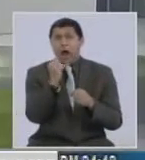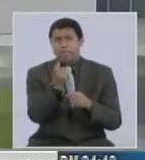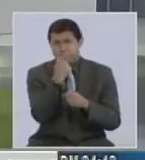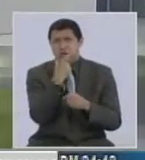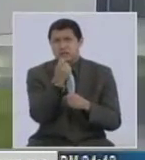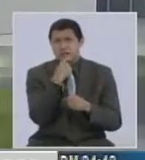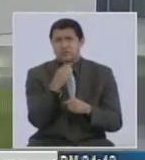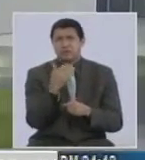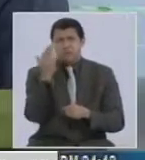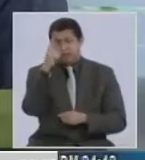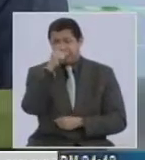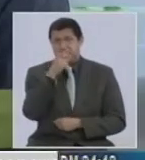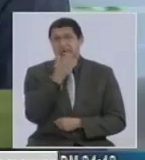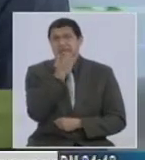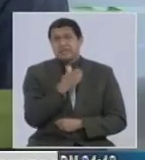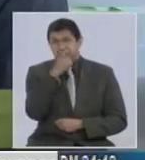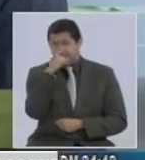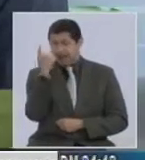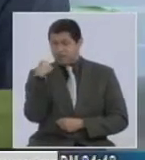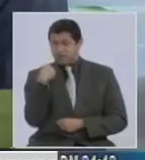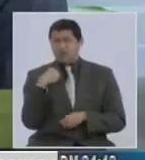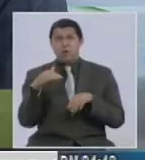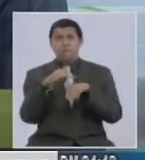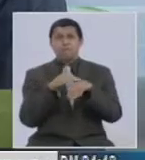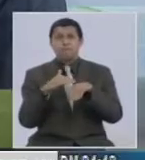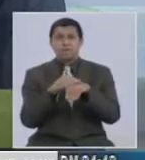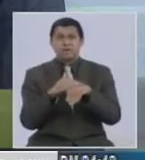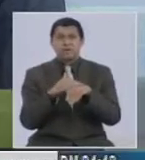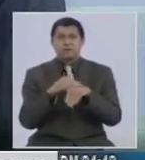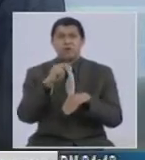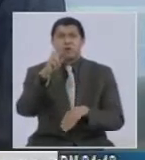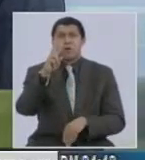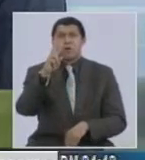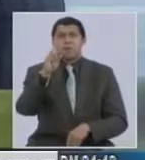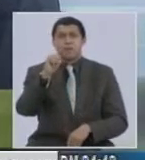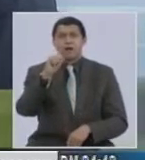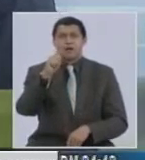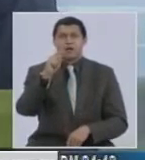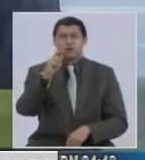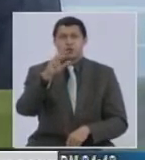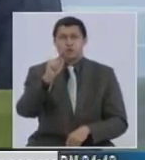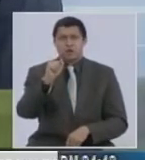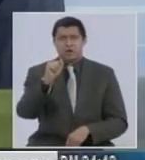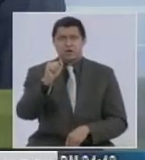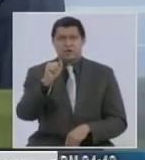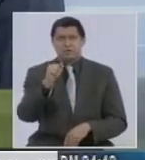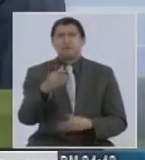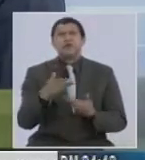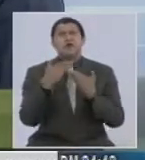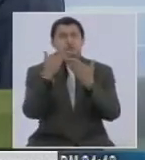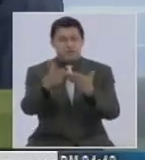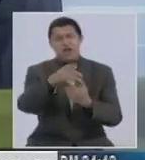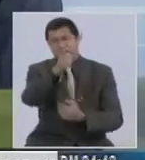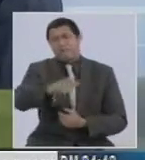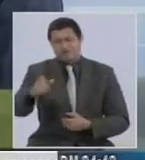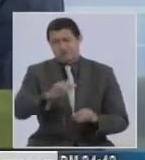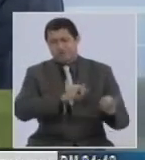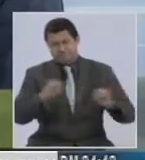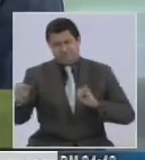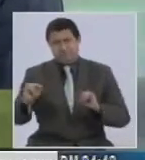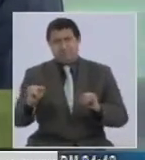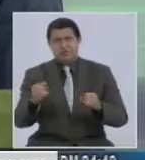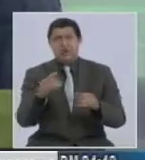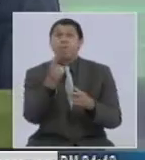dieron en diciembre del año pasado el ministro Henry Ventura, y estos medicamentos están en manos de los pacientes porque